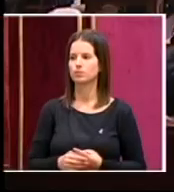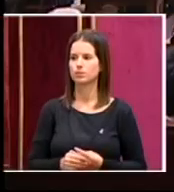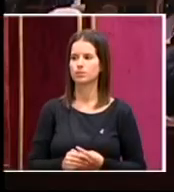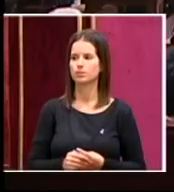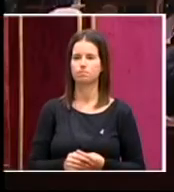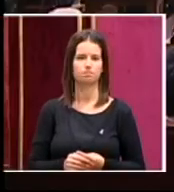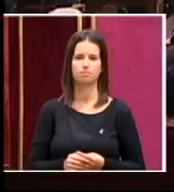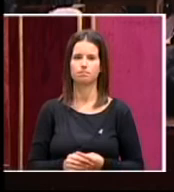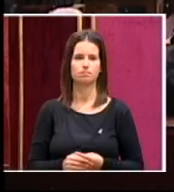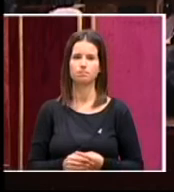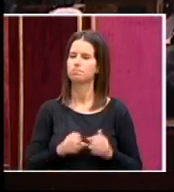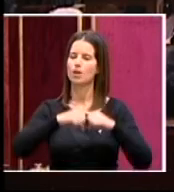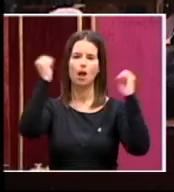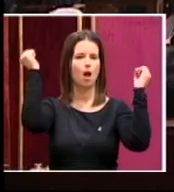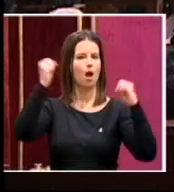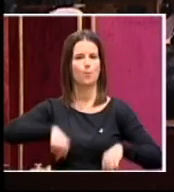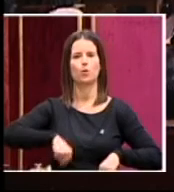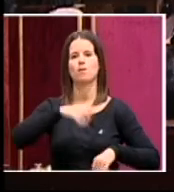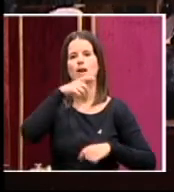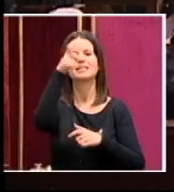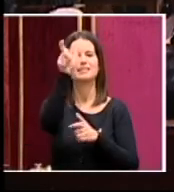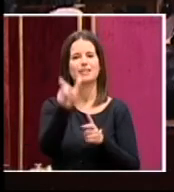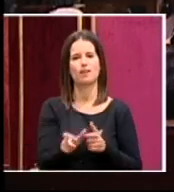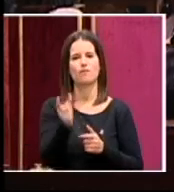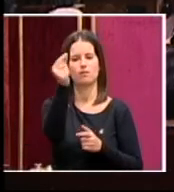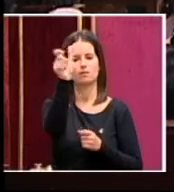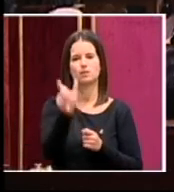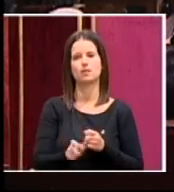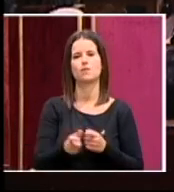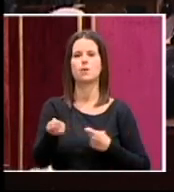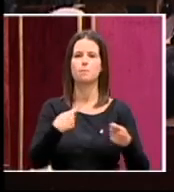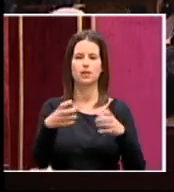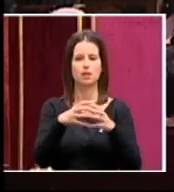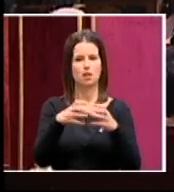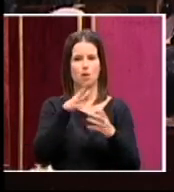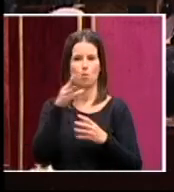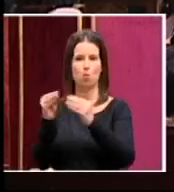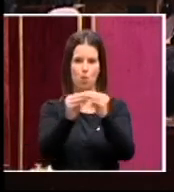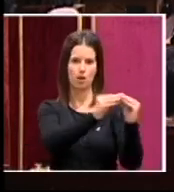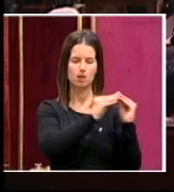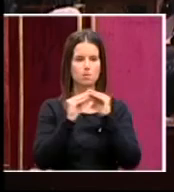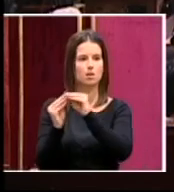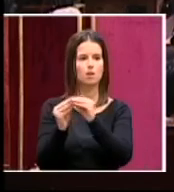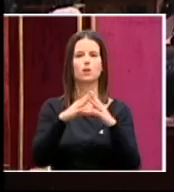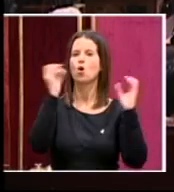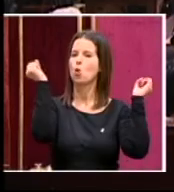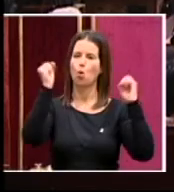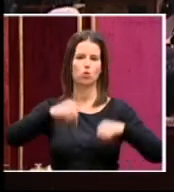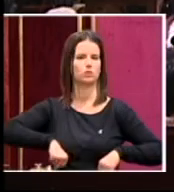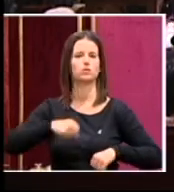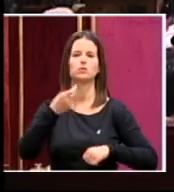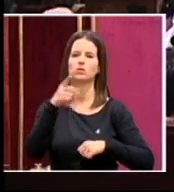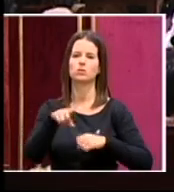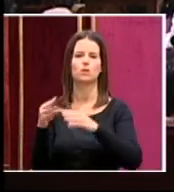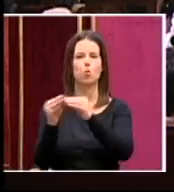Pues eso. Se aprueban las tarifas de Mercagranada por unanimidad, consenso y unanimidad. Para